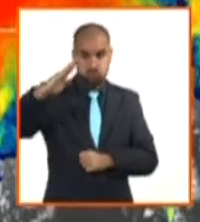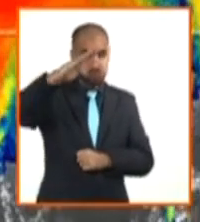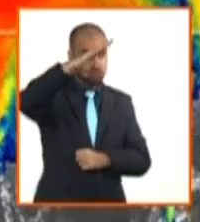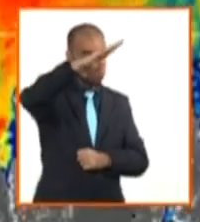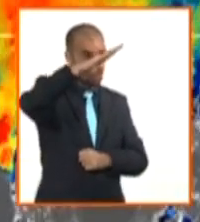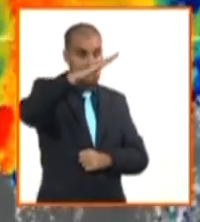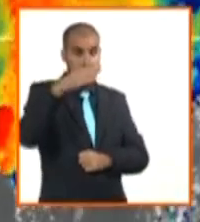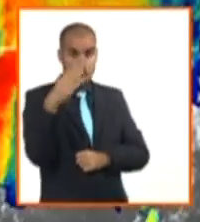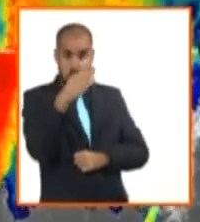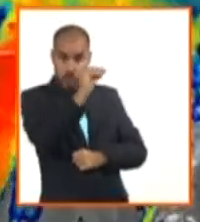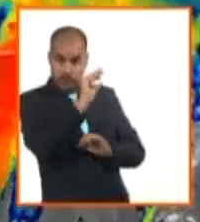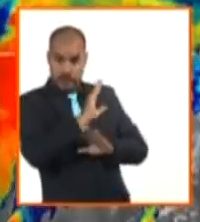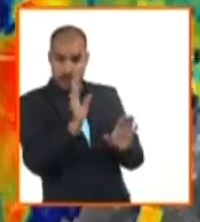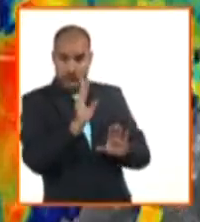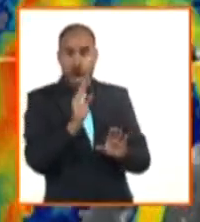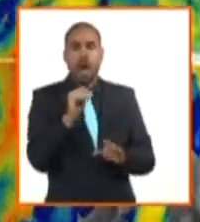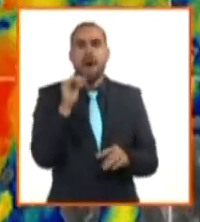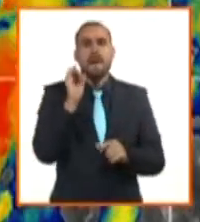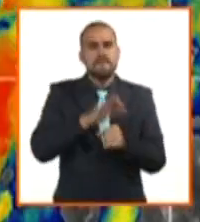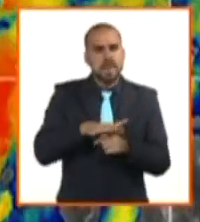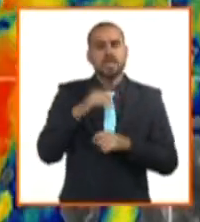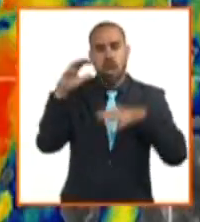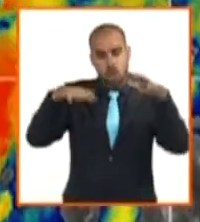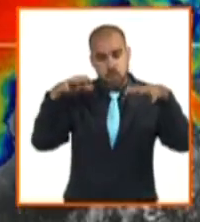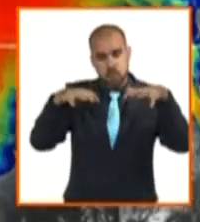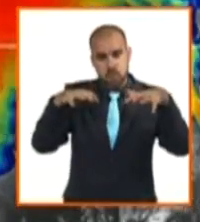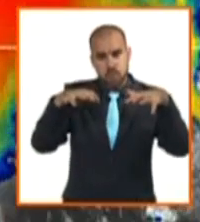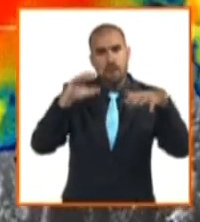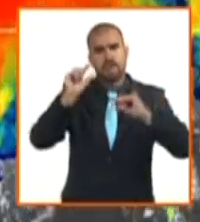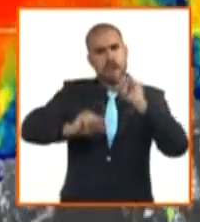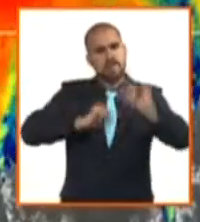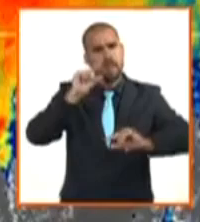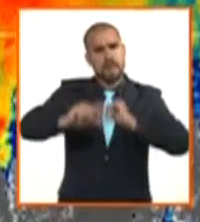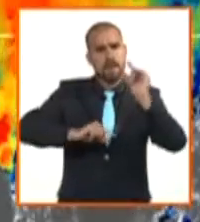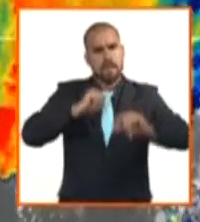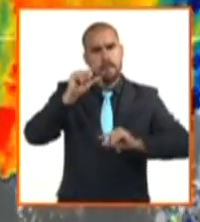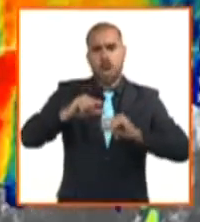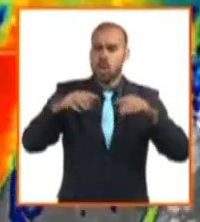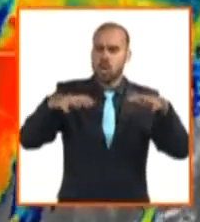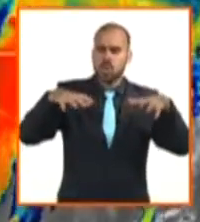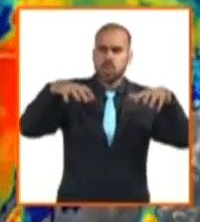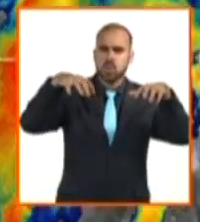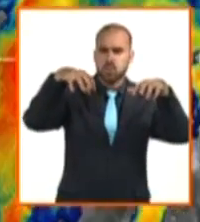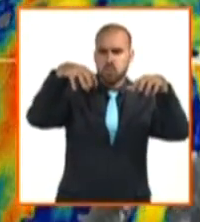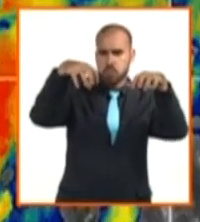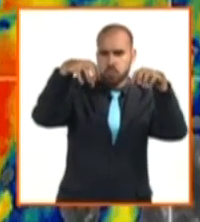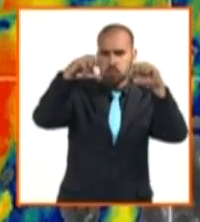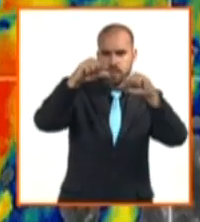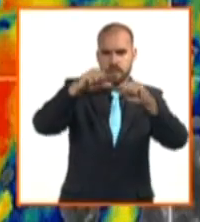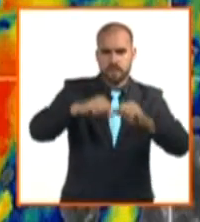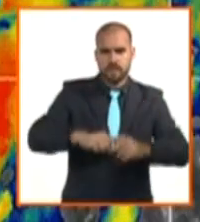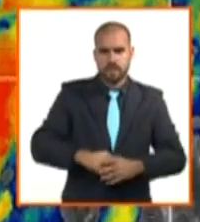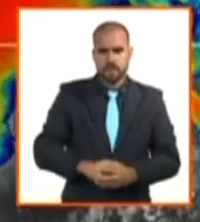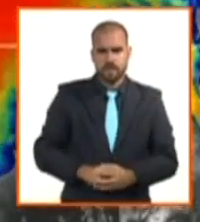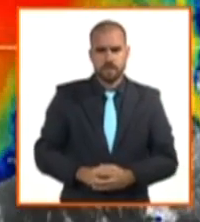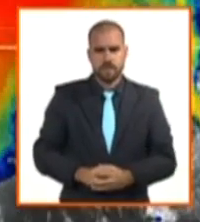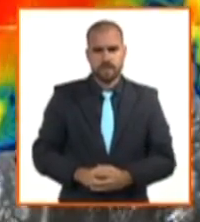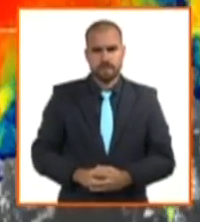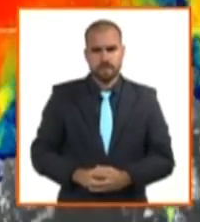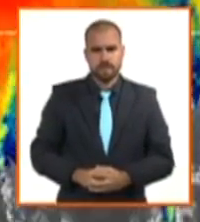entonces va a ir disminuyendo paulatinamente la posibilidad de lluvias en el occidente y centro del país